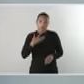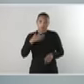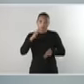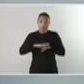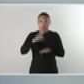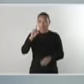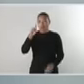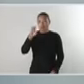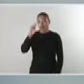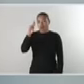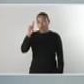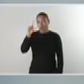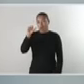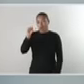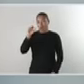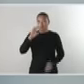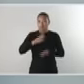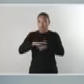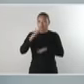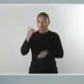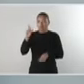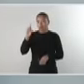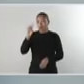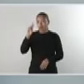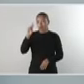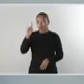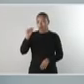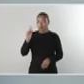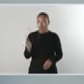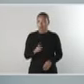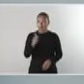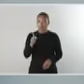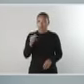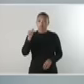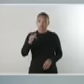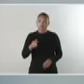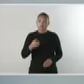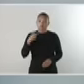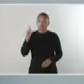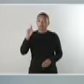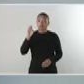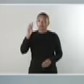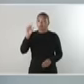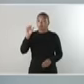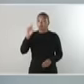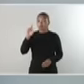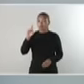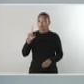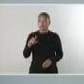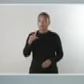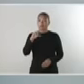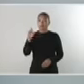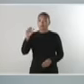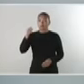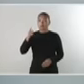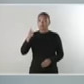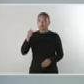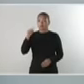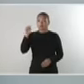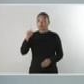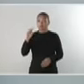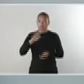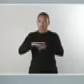y contratar más deuda pública hoy debemos 106 por ciento más O sea